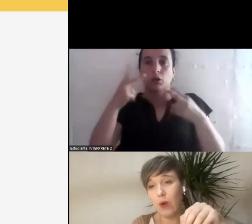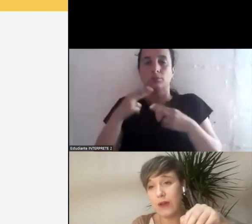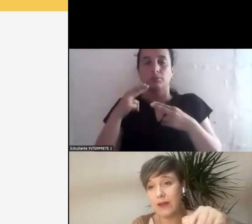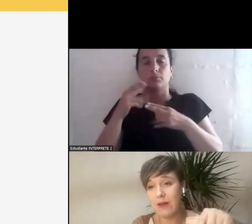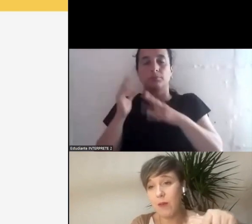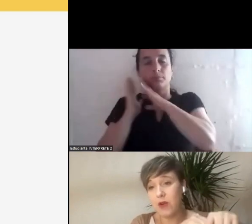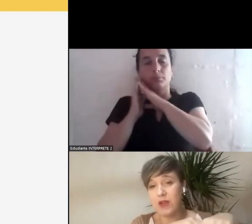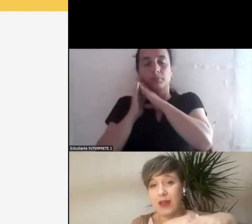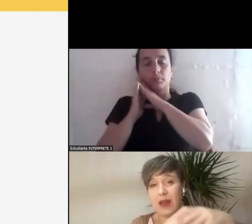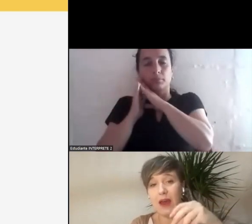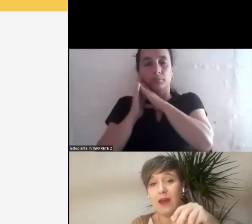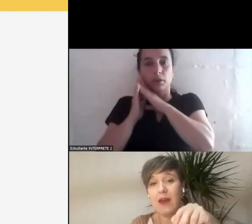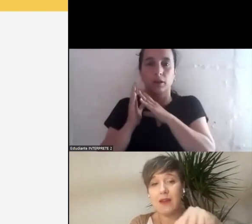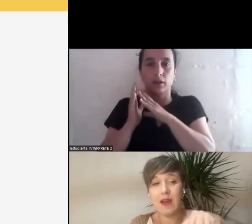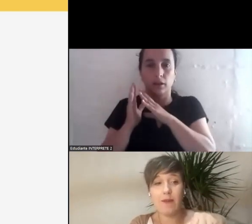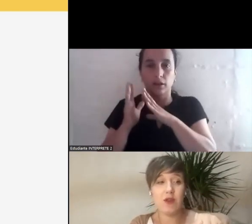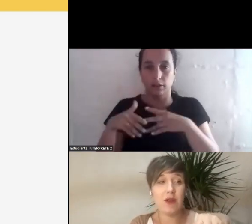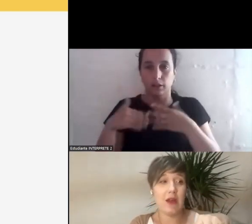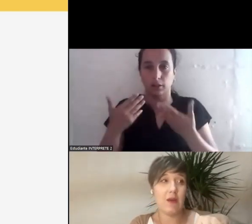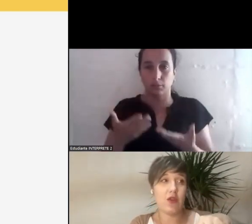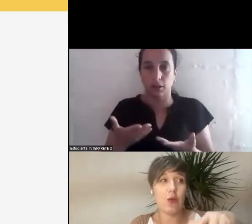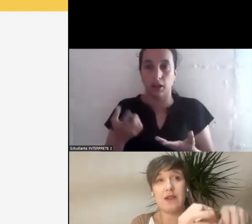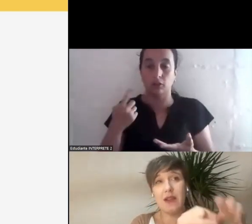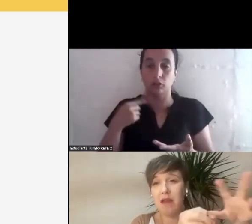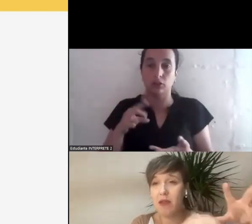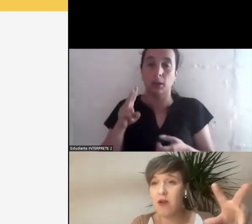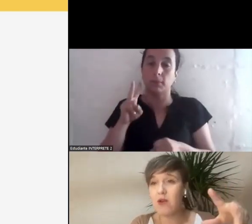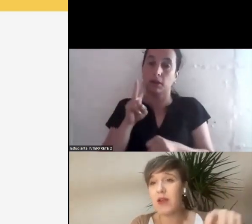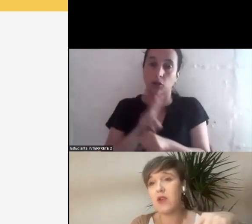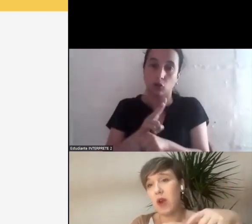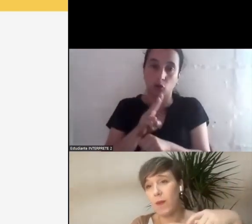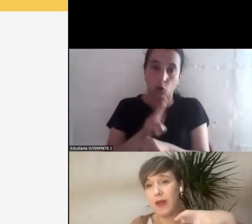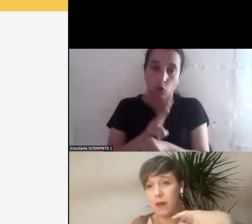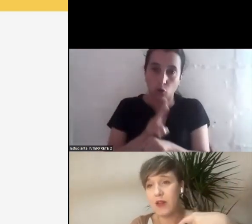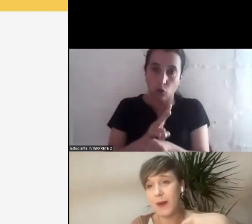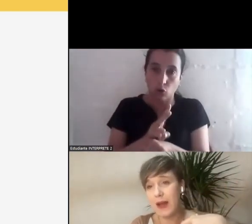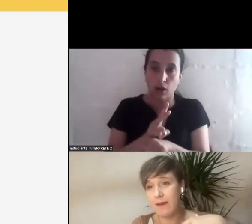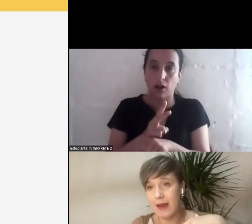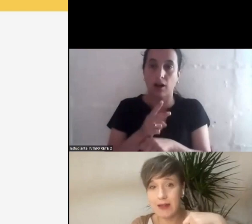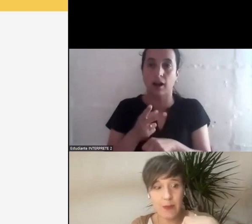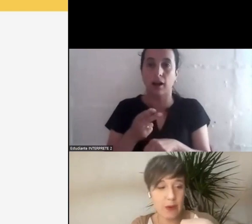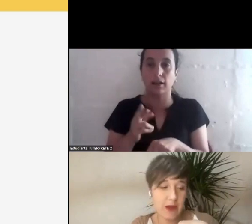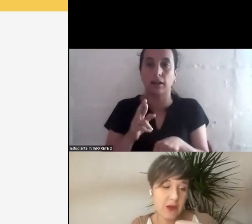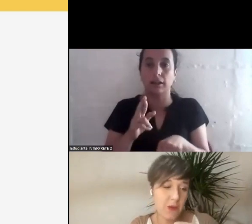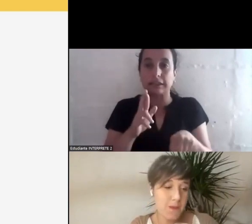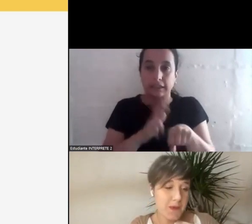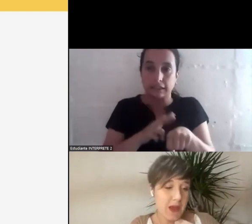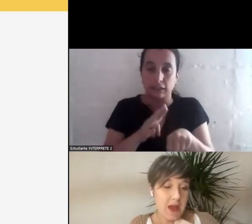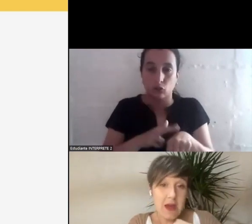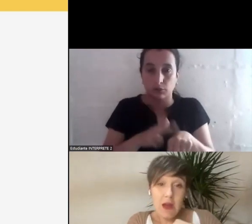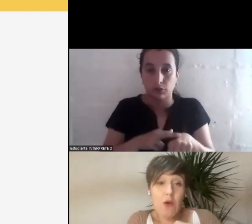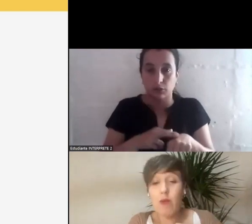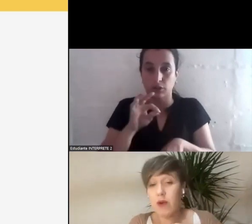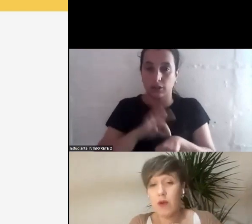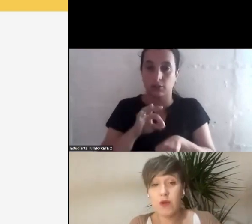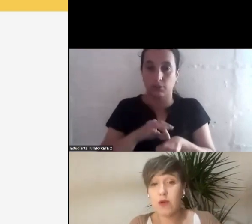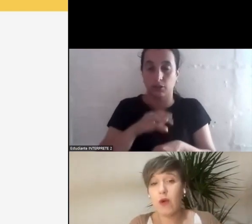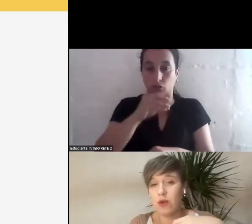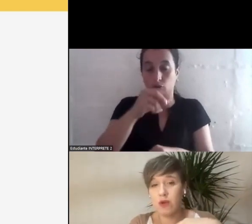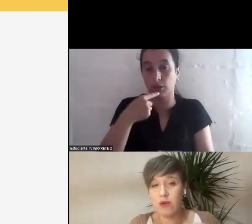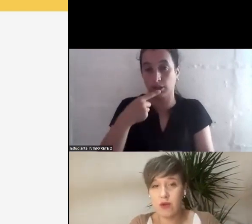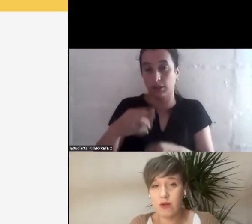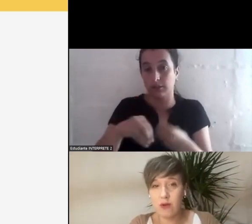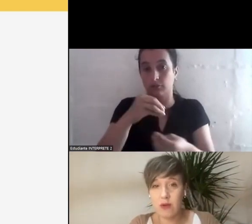con un facultativo, pero sí que hay, digamos, pues algunas intervenciones o recomendaciones para aliviar este proceso. Y luego, bueno,